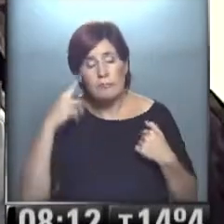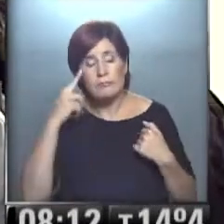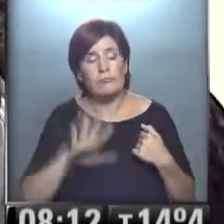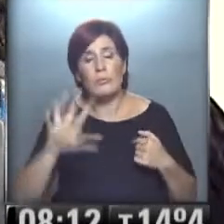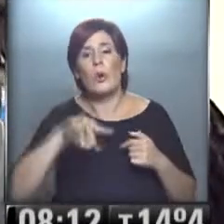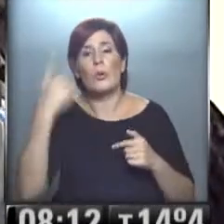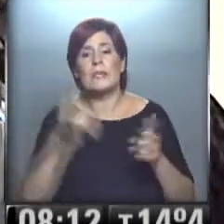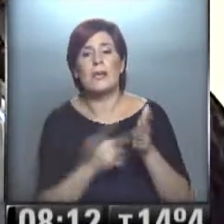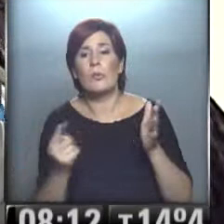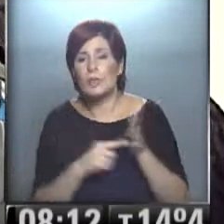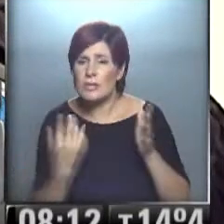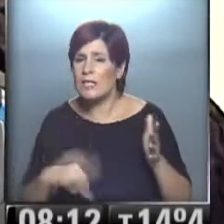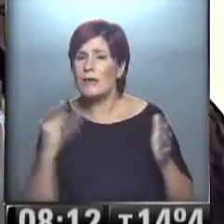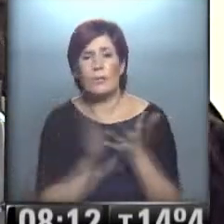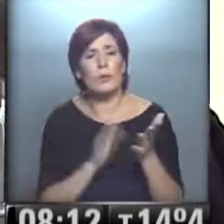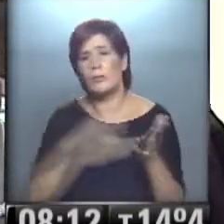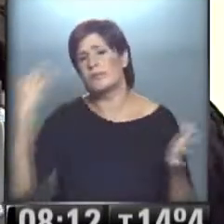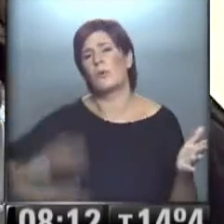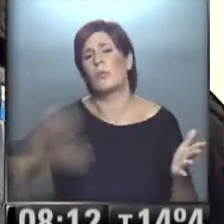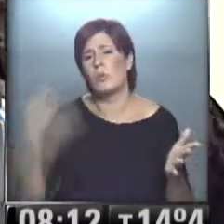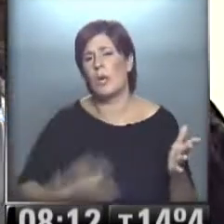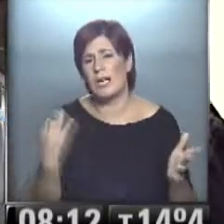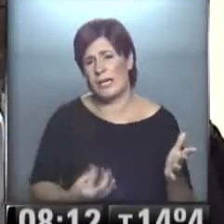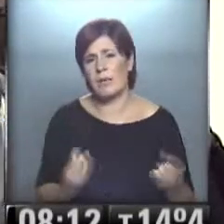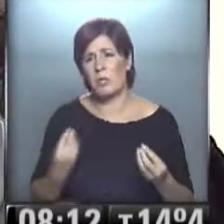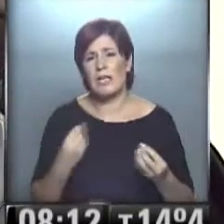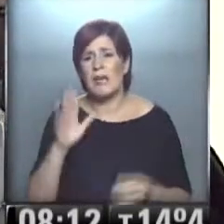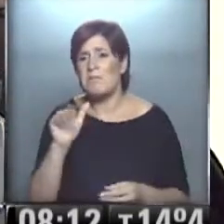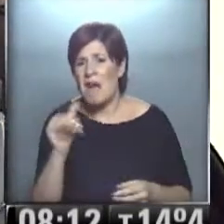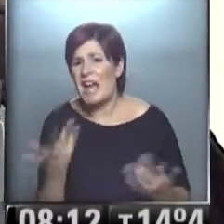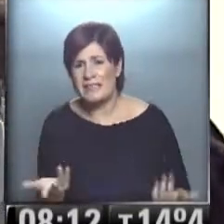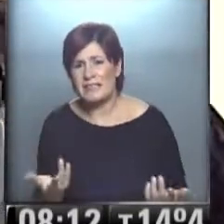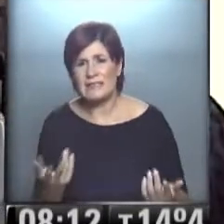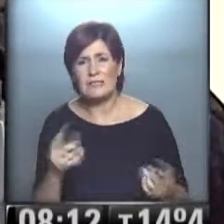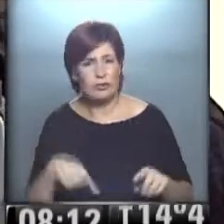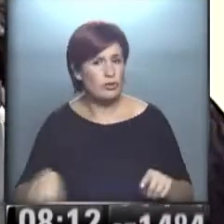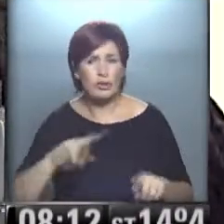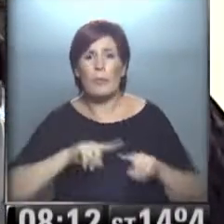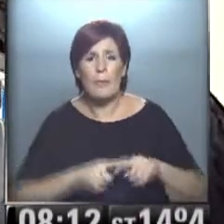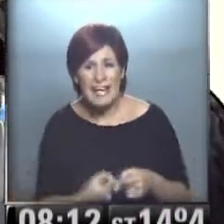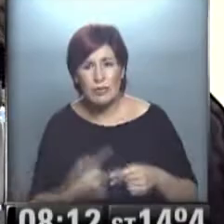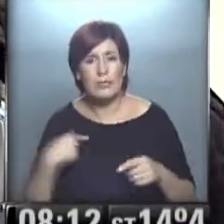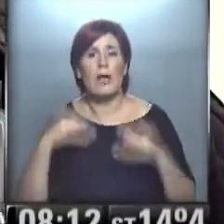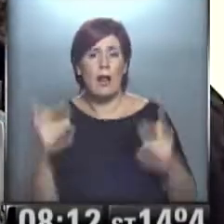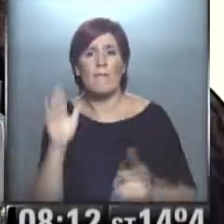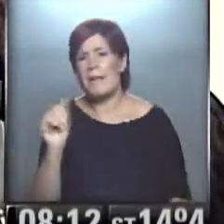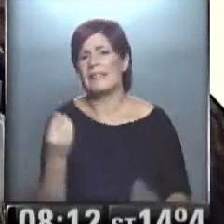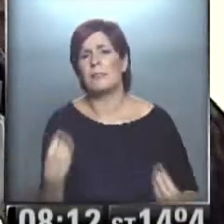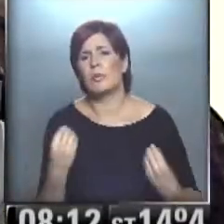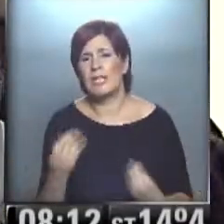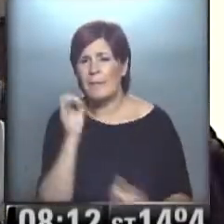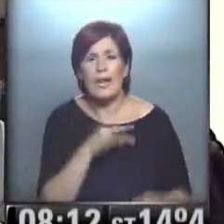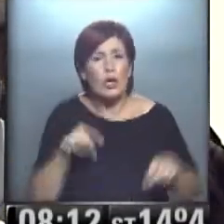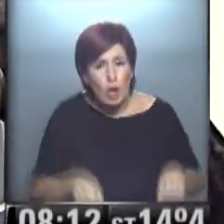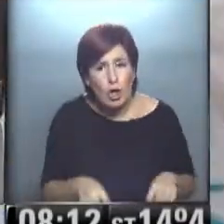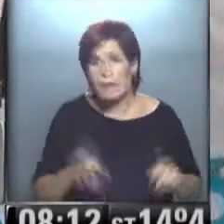de conocerles haga una buena propuesta no entendemos porque el martes sabiendo que estamos en medio de fuerzas podría haber sido hoy pero bueno si es el martes vamos a